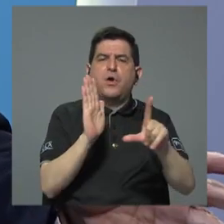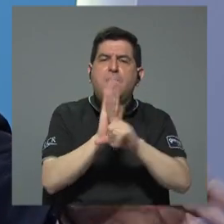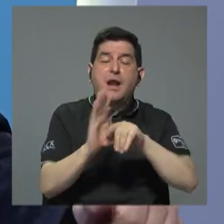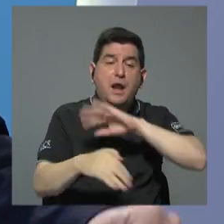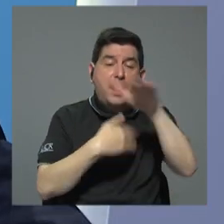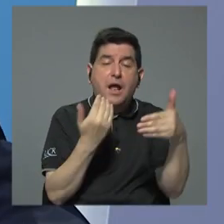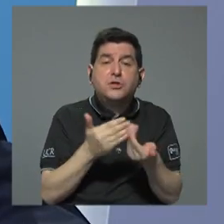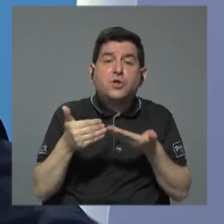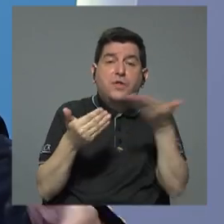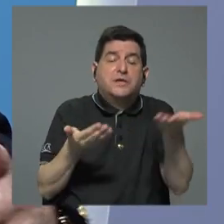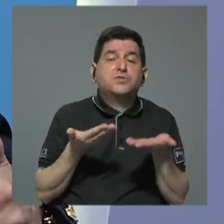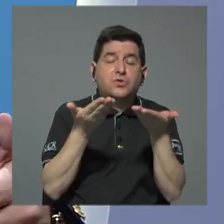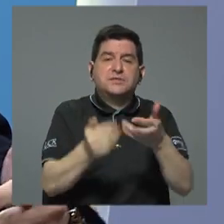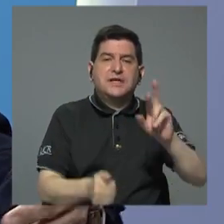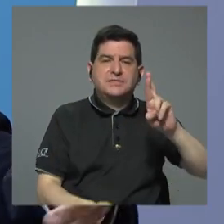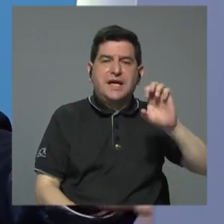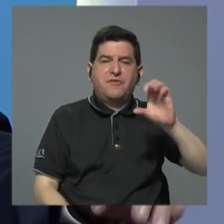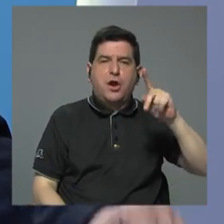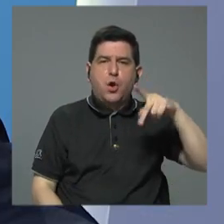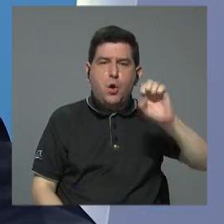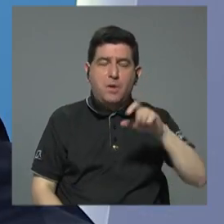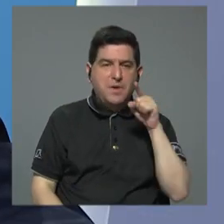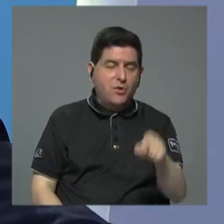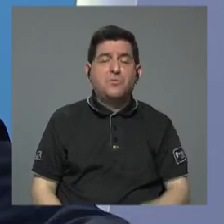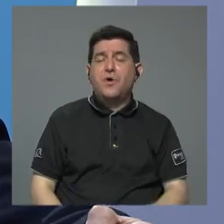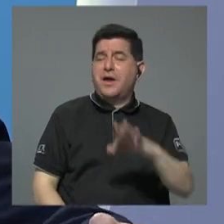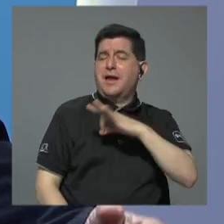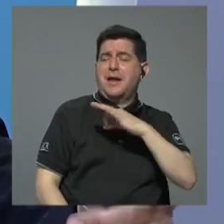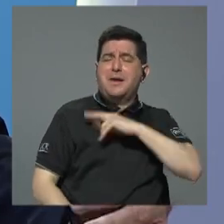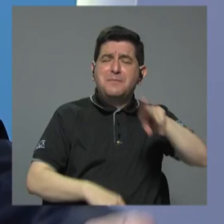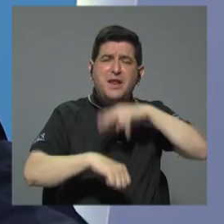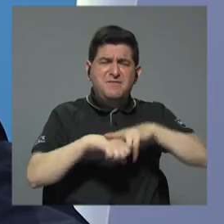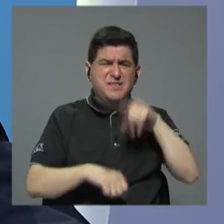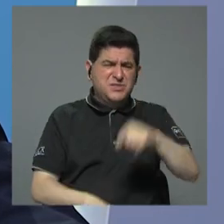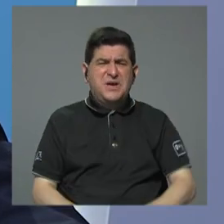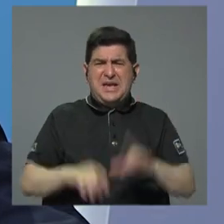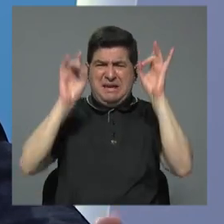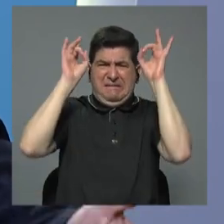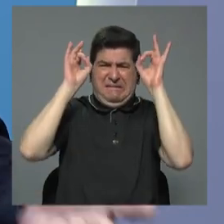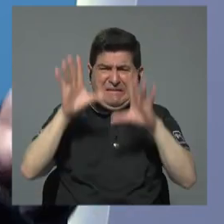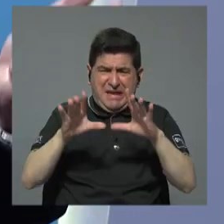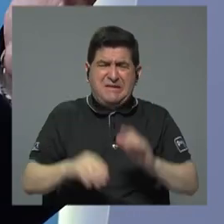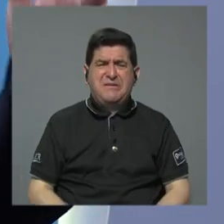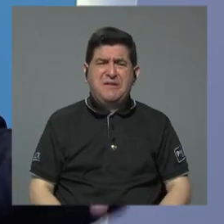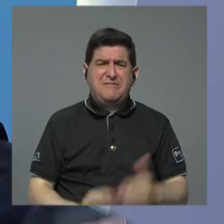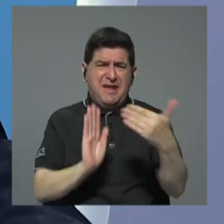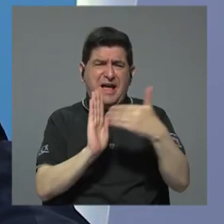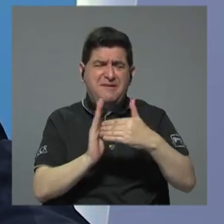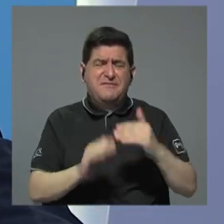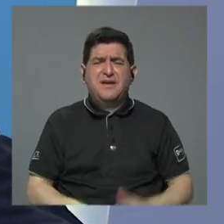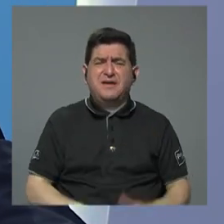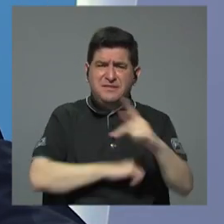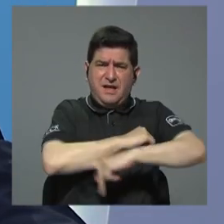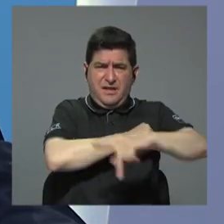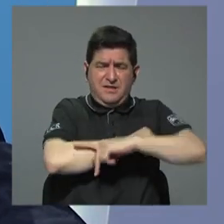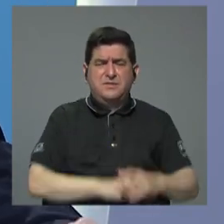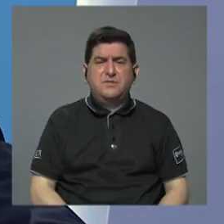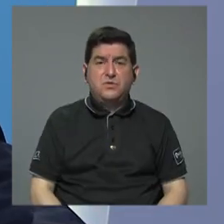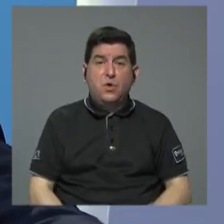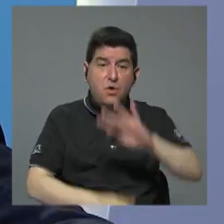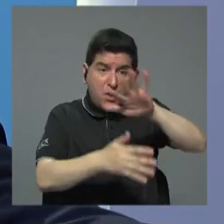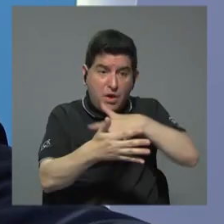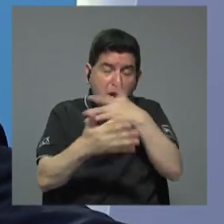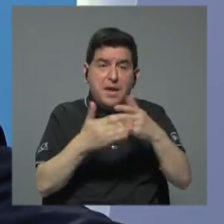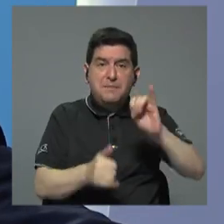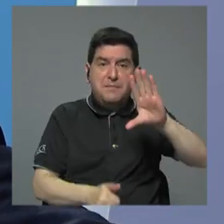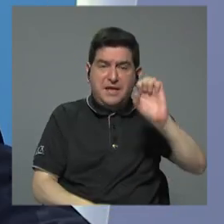todas las cositas a Recope, como si Recope fuera un bienhechor nacional, es un malhechor nacional. Y después, el tema de la matriz en el ICD, pero